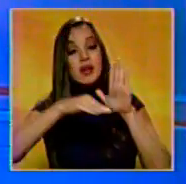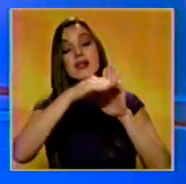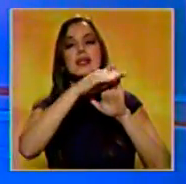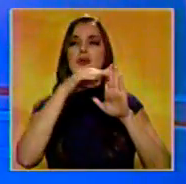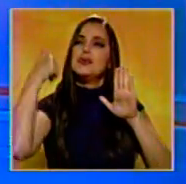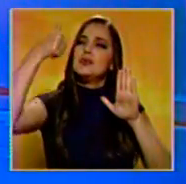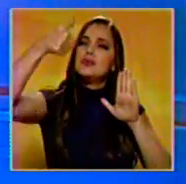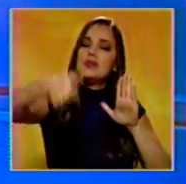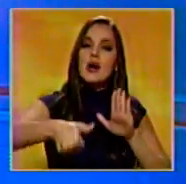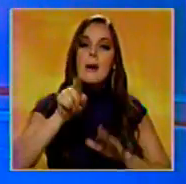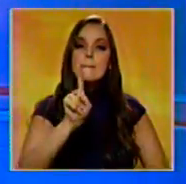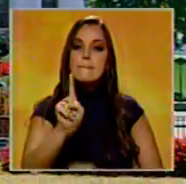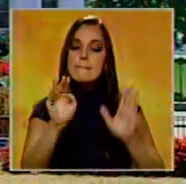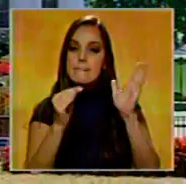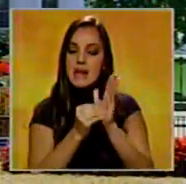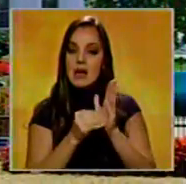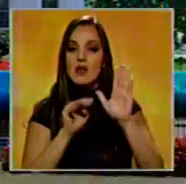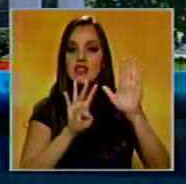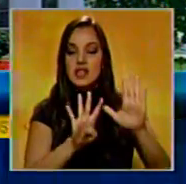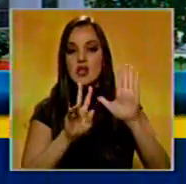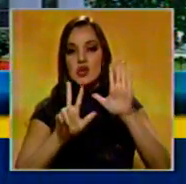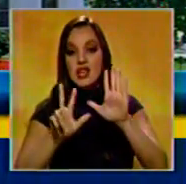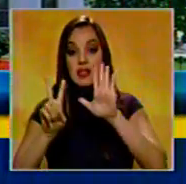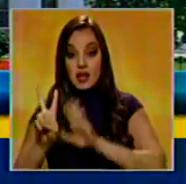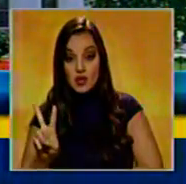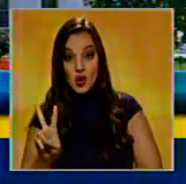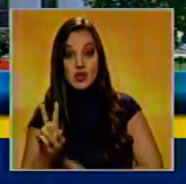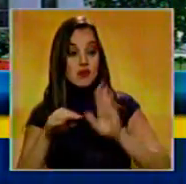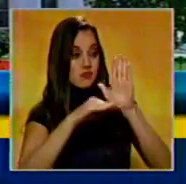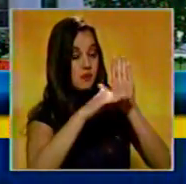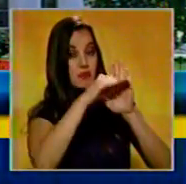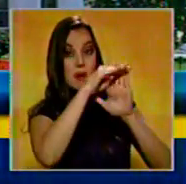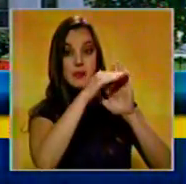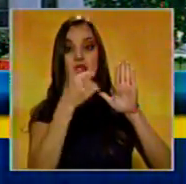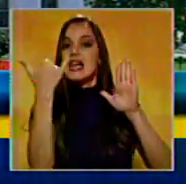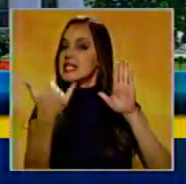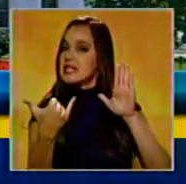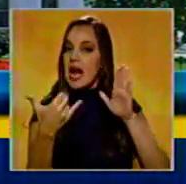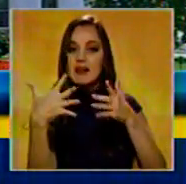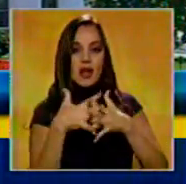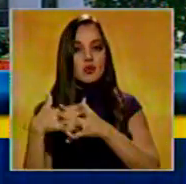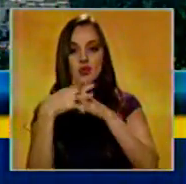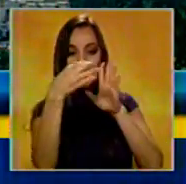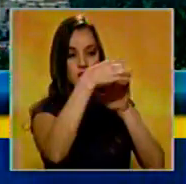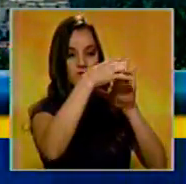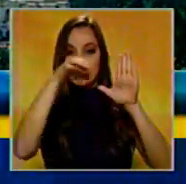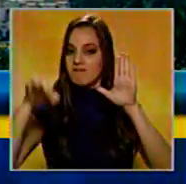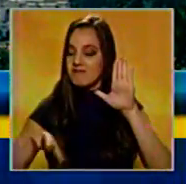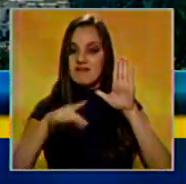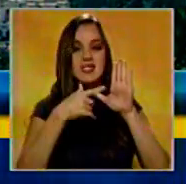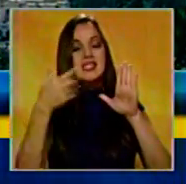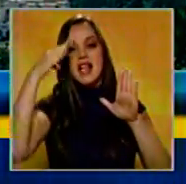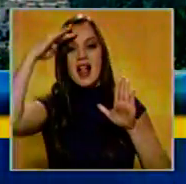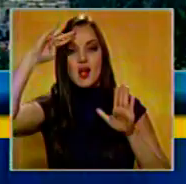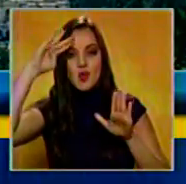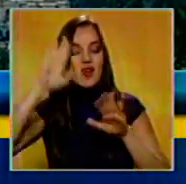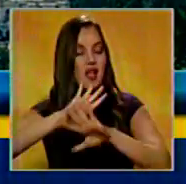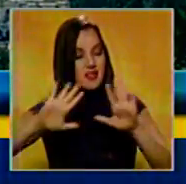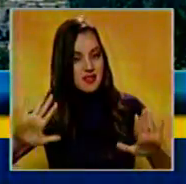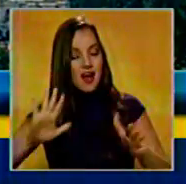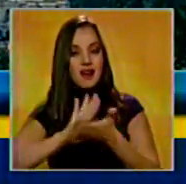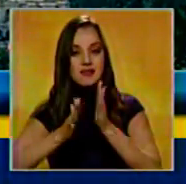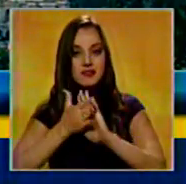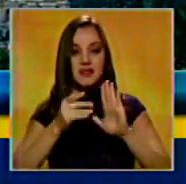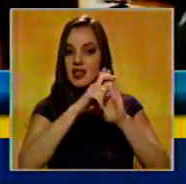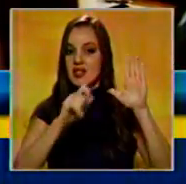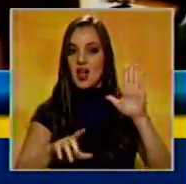año 1982. A través de un comunicado, el Departamento de Estado detalló que tras haberse cumplido el periodo de 45 días